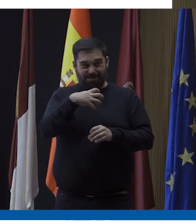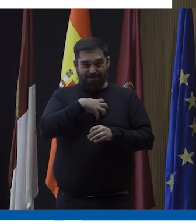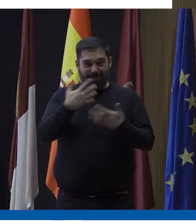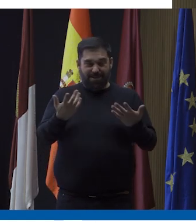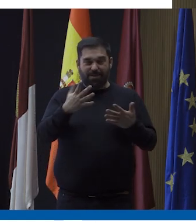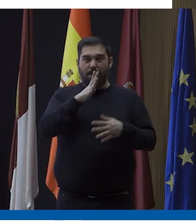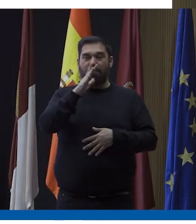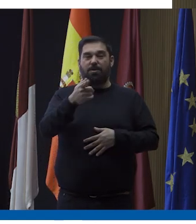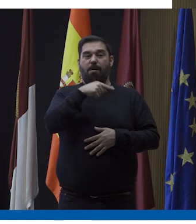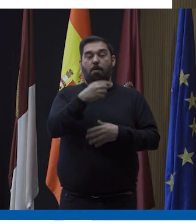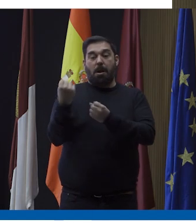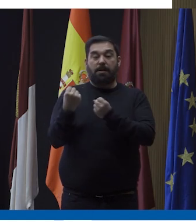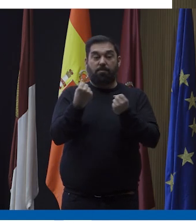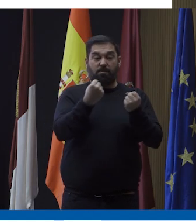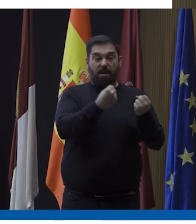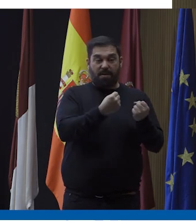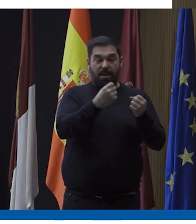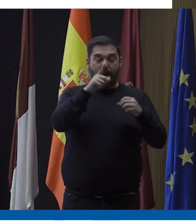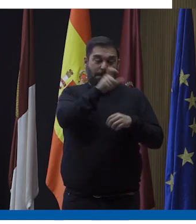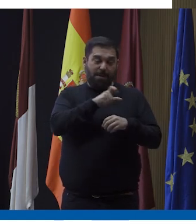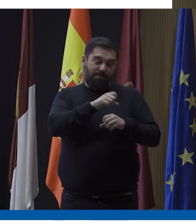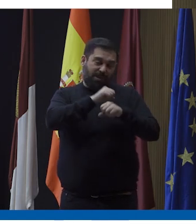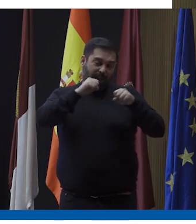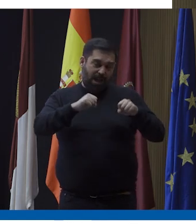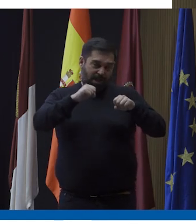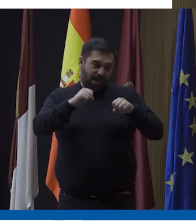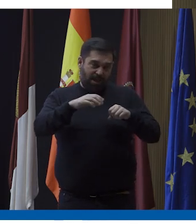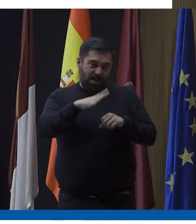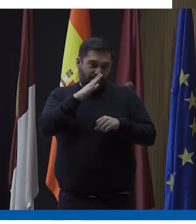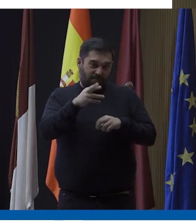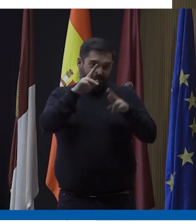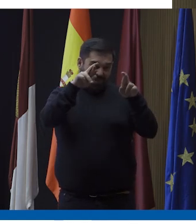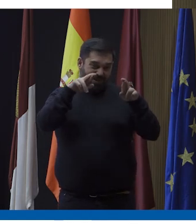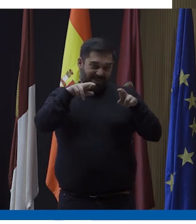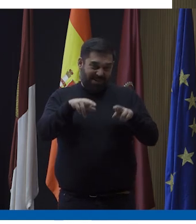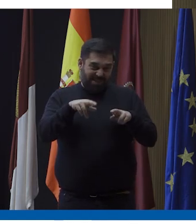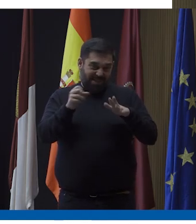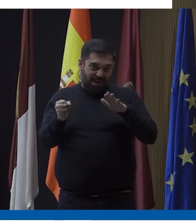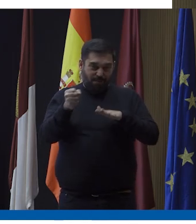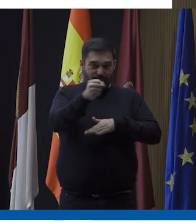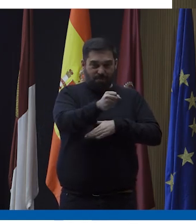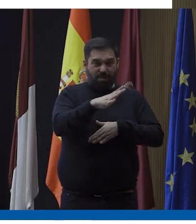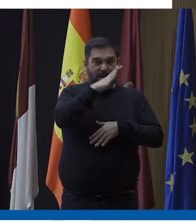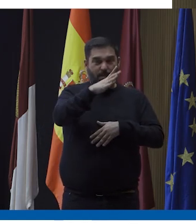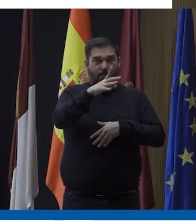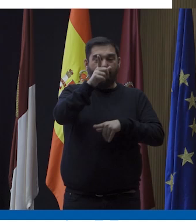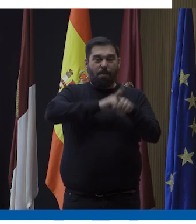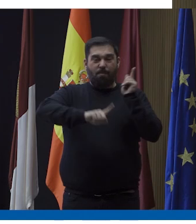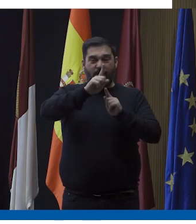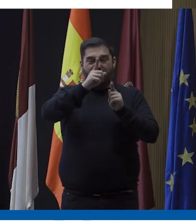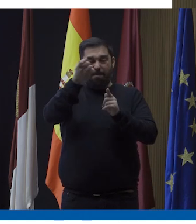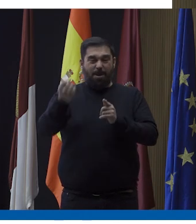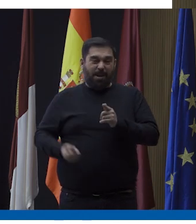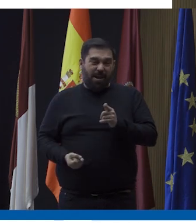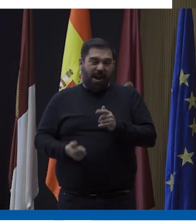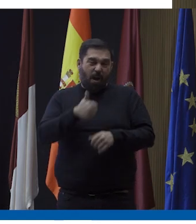que se institucionalizan a los ancianos, ¿no? Por los que se meten en las residencias por este problema de incontinencia fecal. Es como el